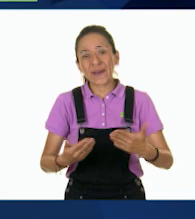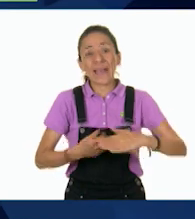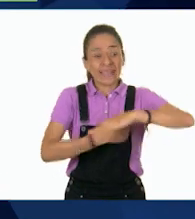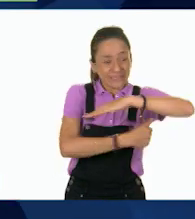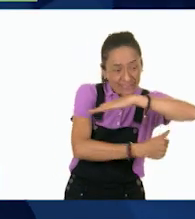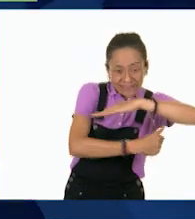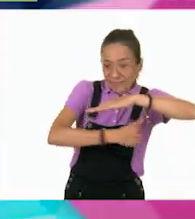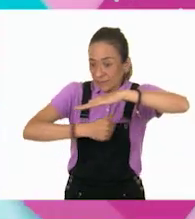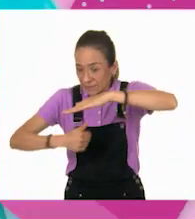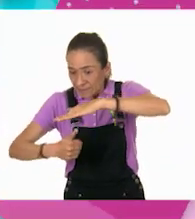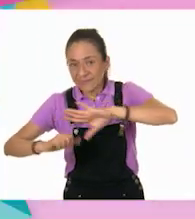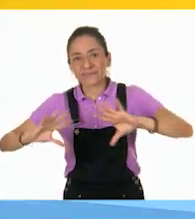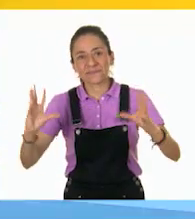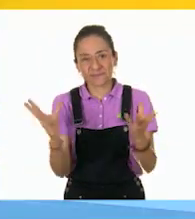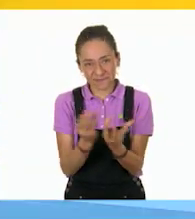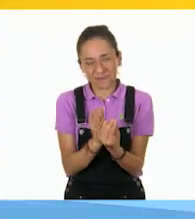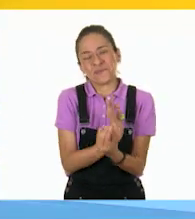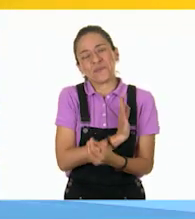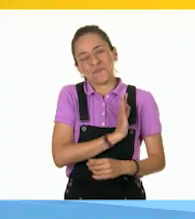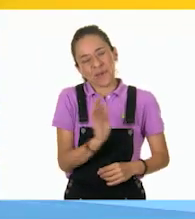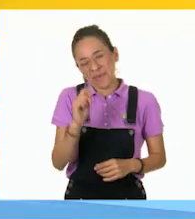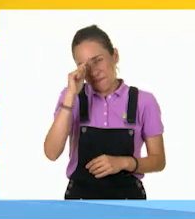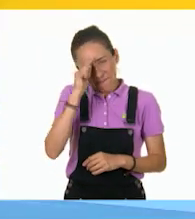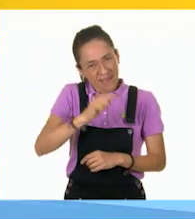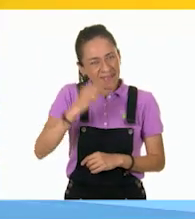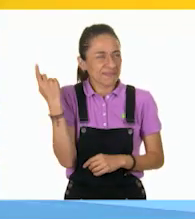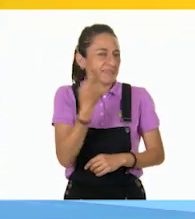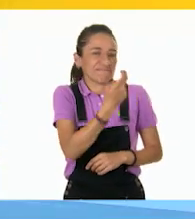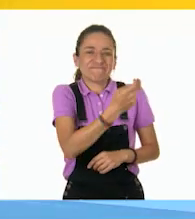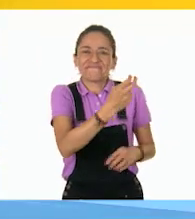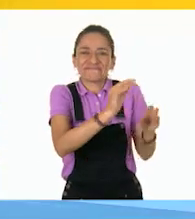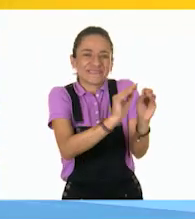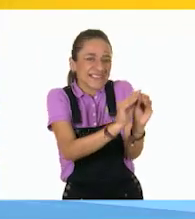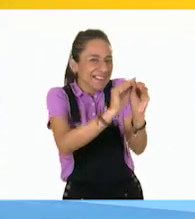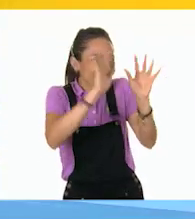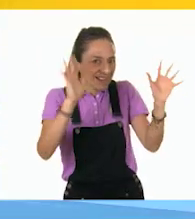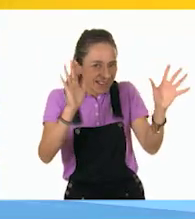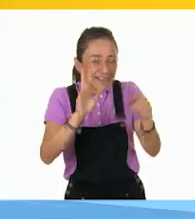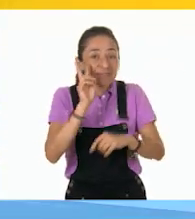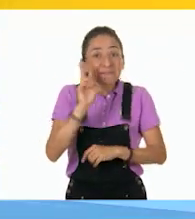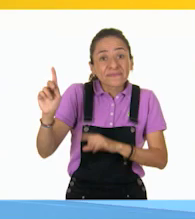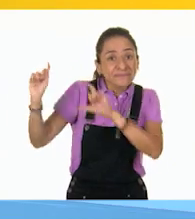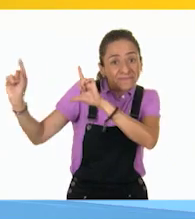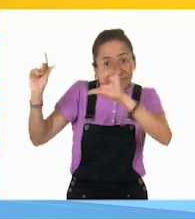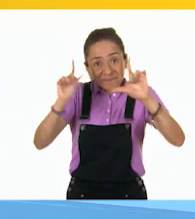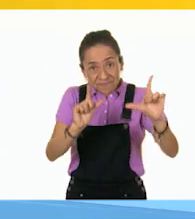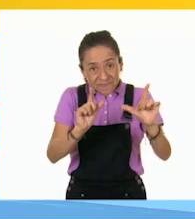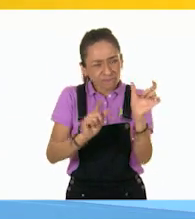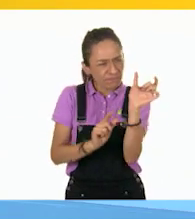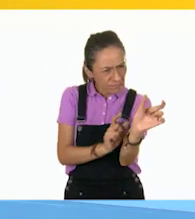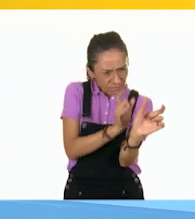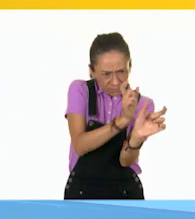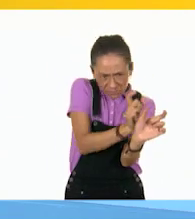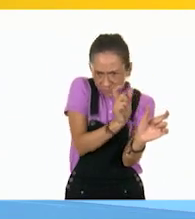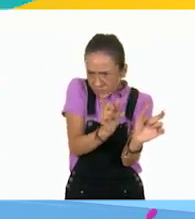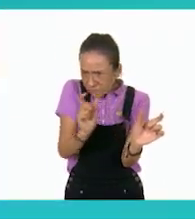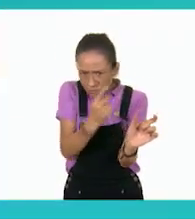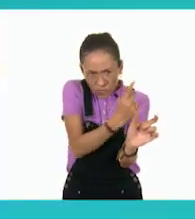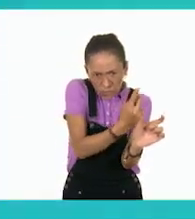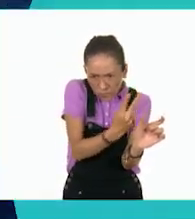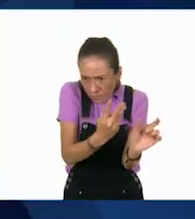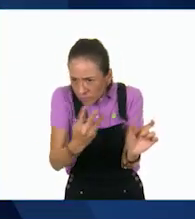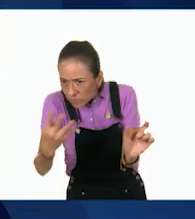con sextos. Por supuesto. Observen la imagen donde aparecen los 10 primeros términos de esta